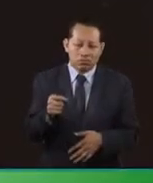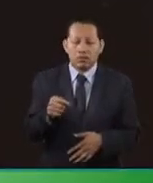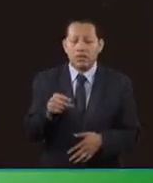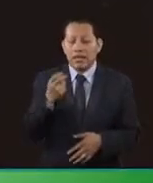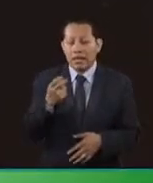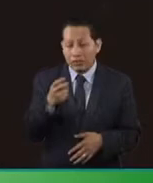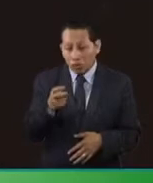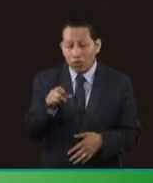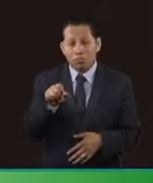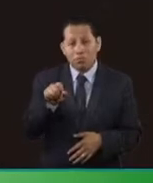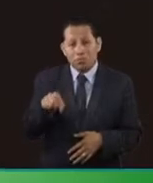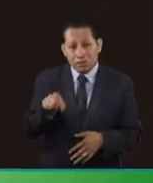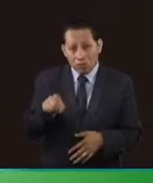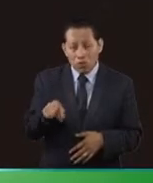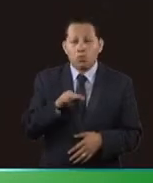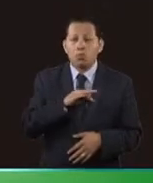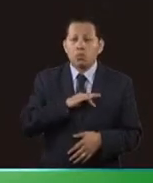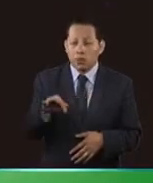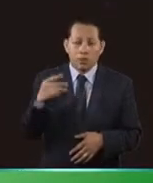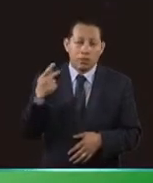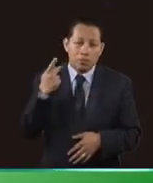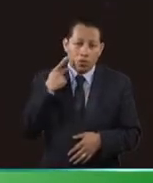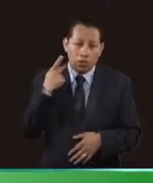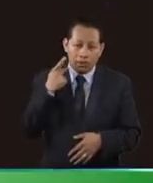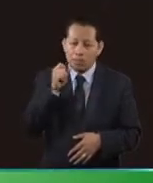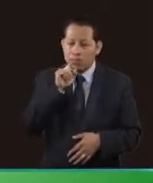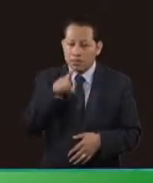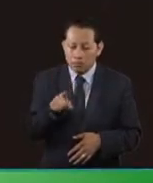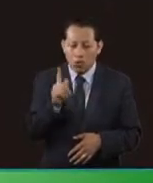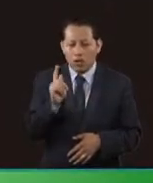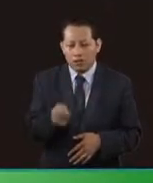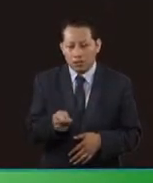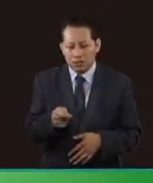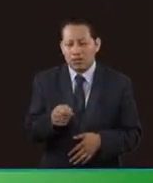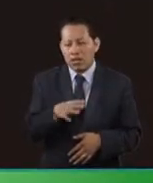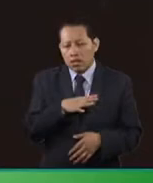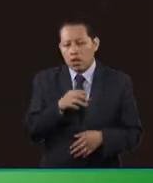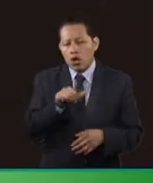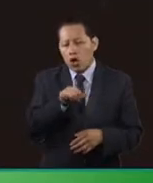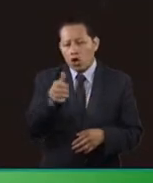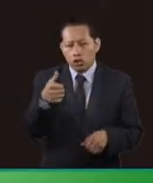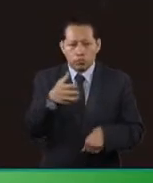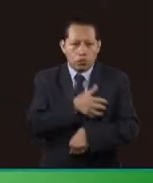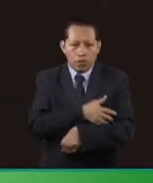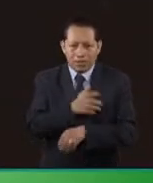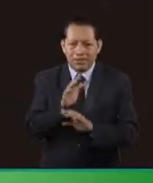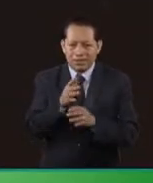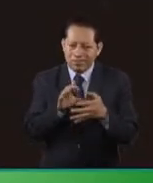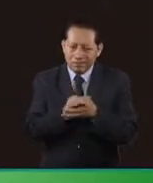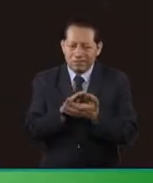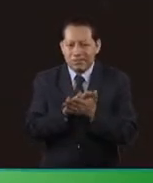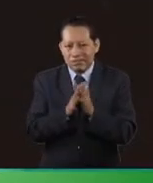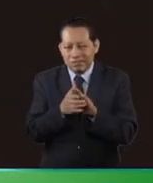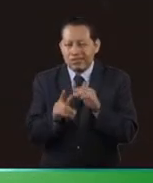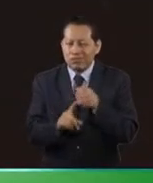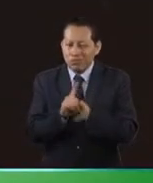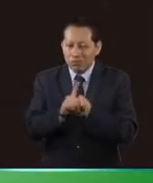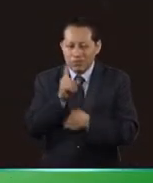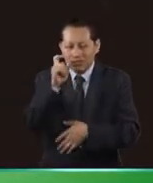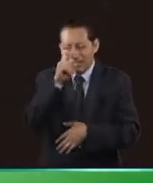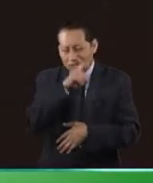a las mismas dinámicas políticas a las que ya están su sujetos otros poderes de la unión por